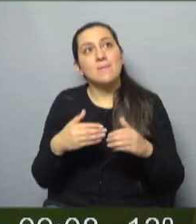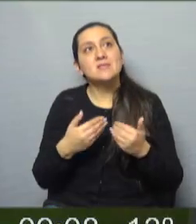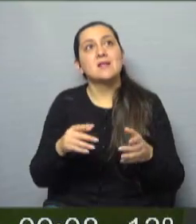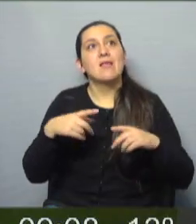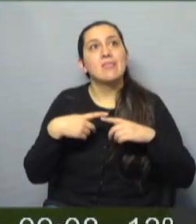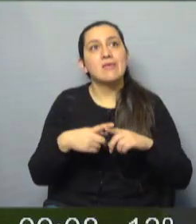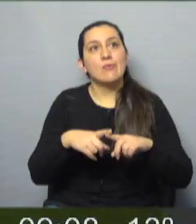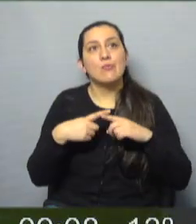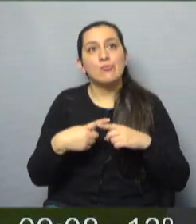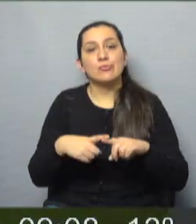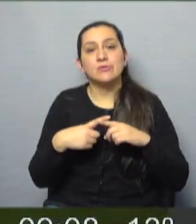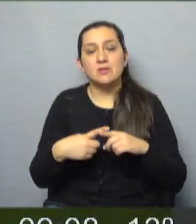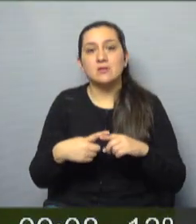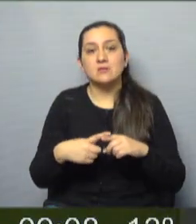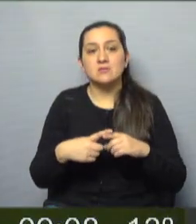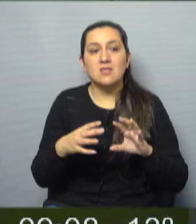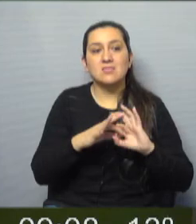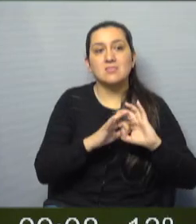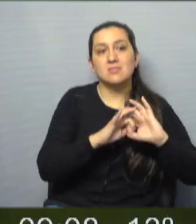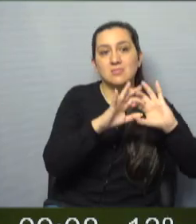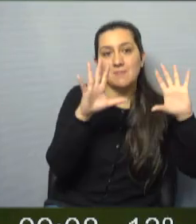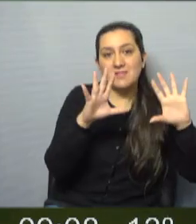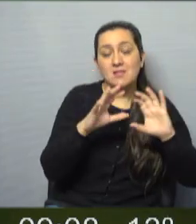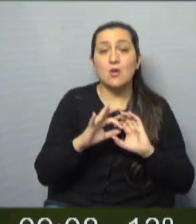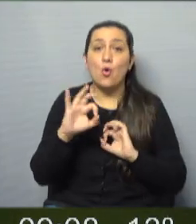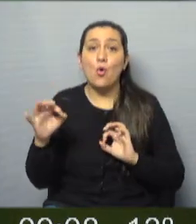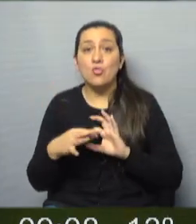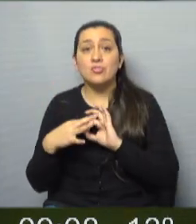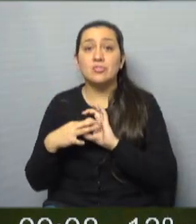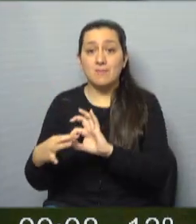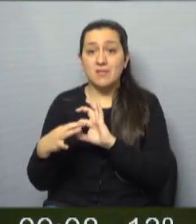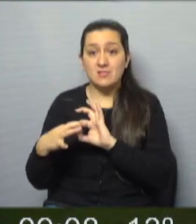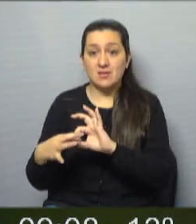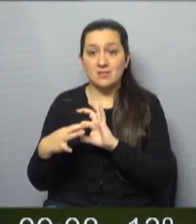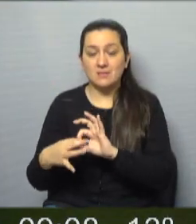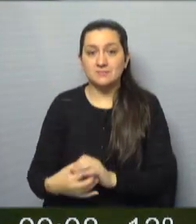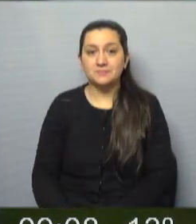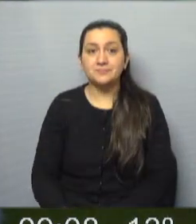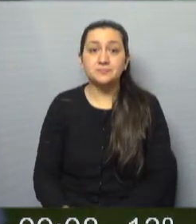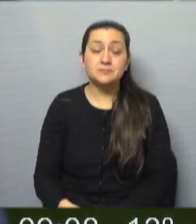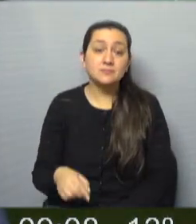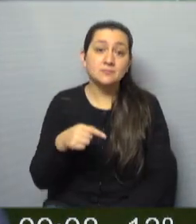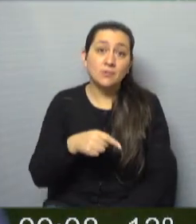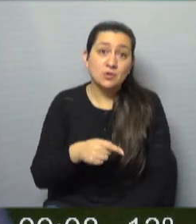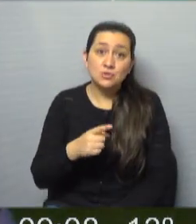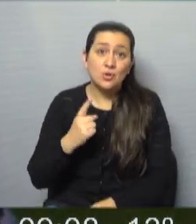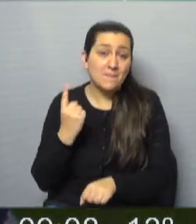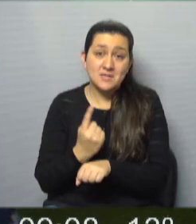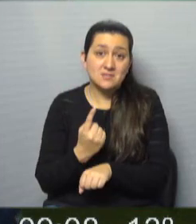a dilucidar dependencia e independencia. Es que ahí está el punto neurálgico de esto. Hay